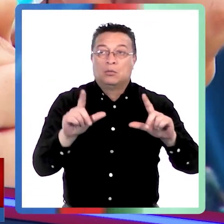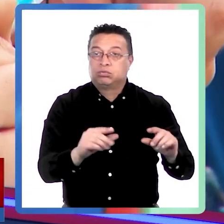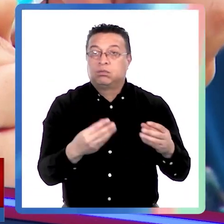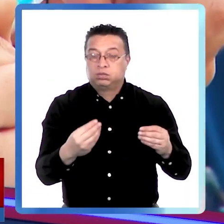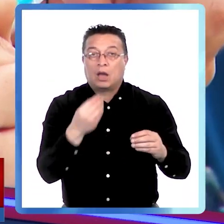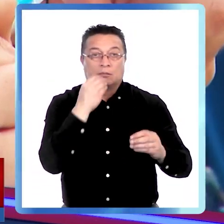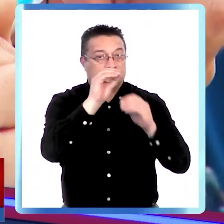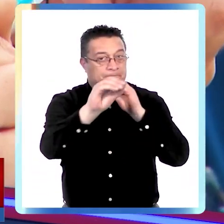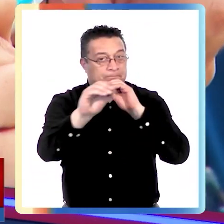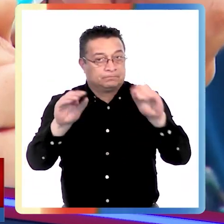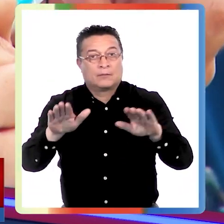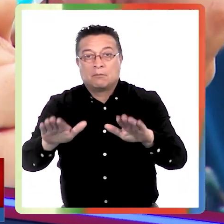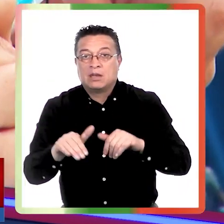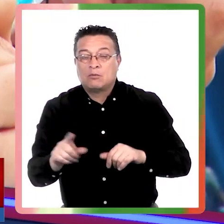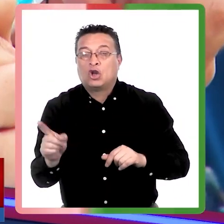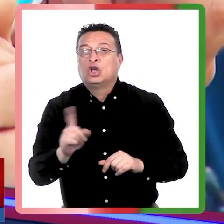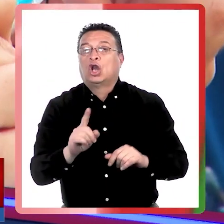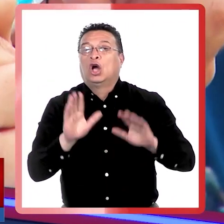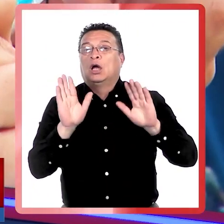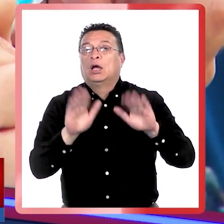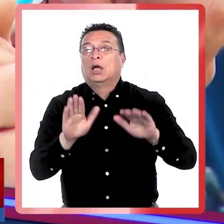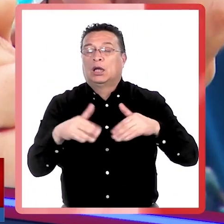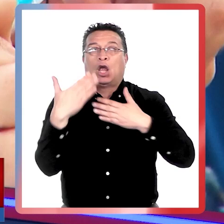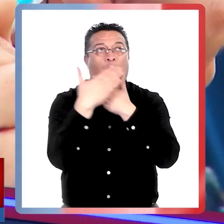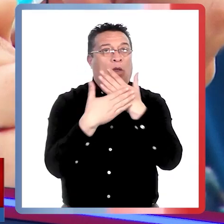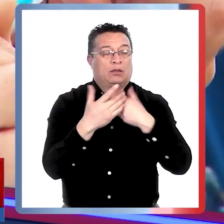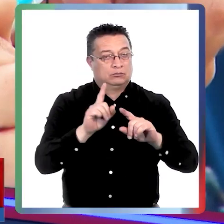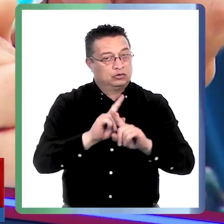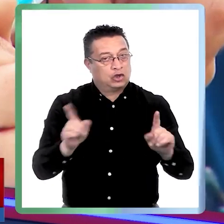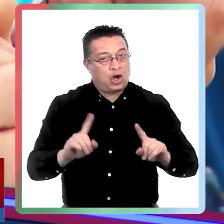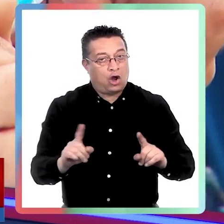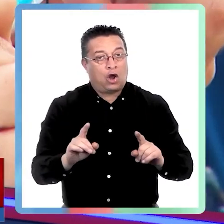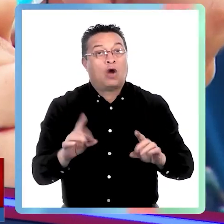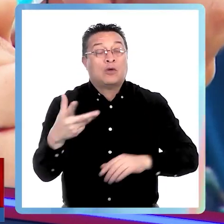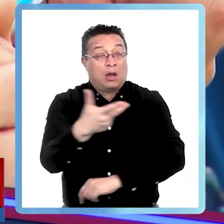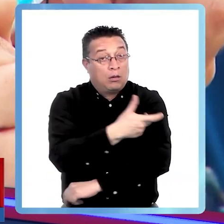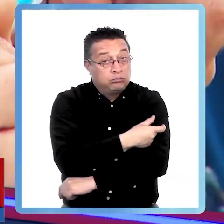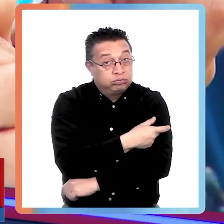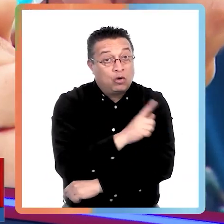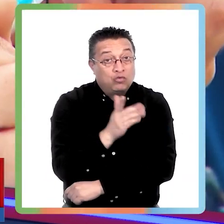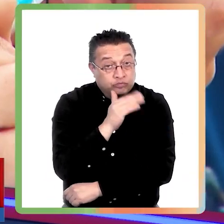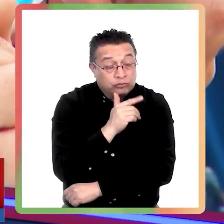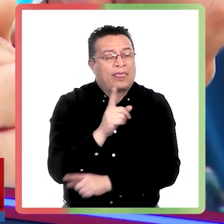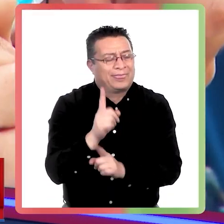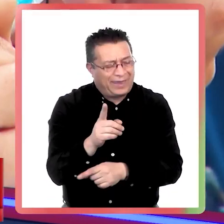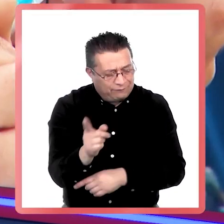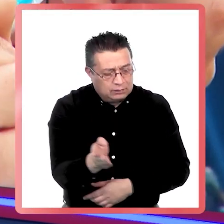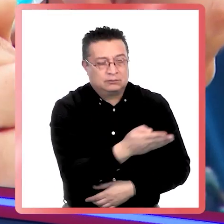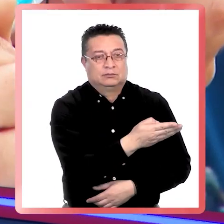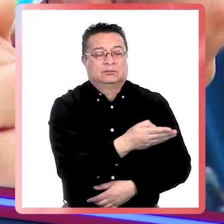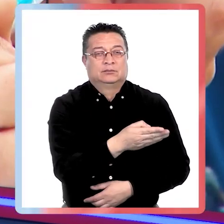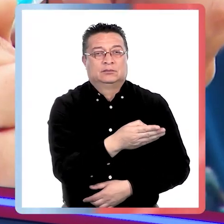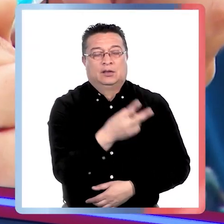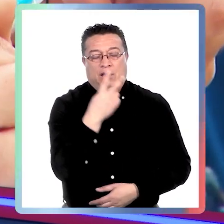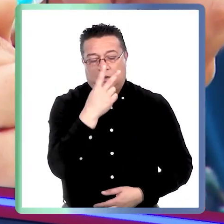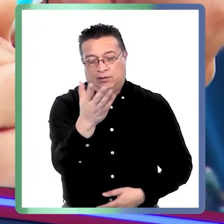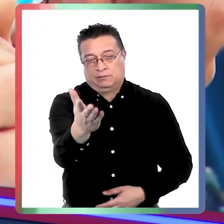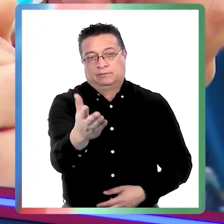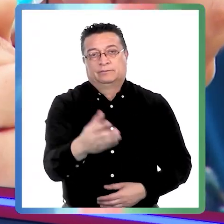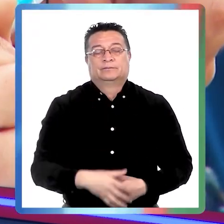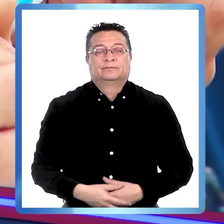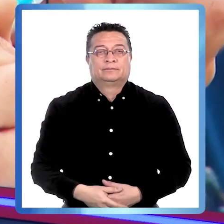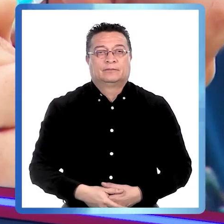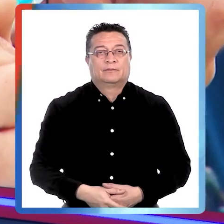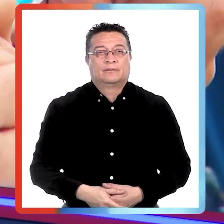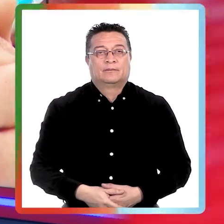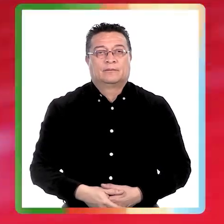presenciales. El llamado sigue siendo el mismo: no disminuir las medidas de cuidado y, si no lo ha hecho, vacunarse. Antofagasta Televisión con la